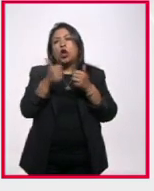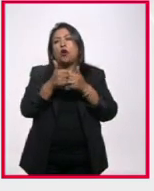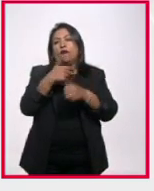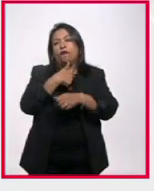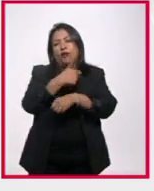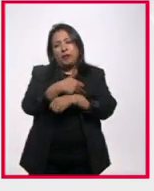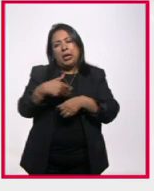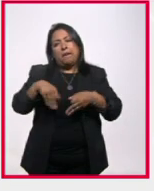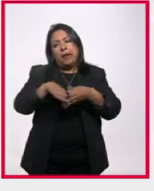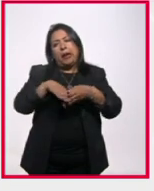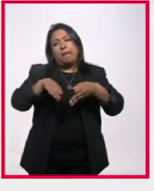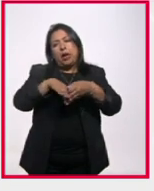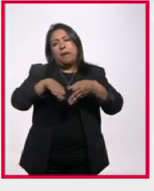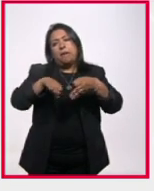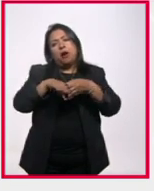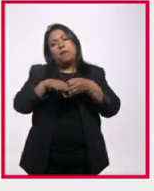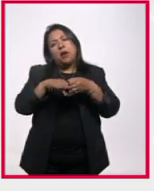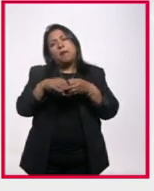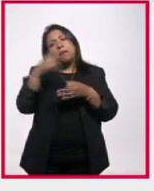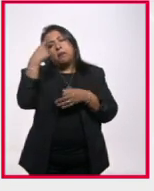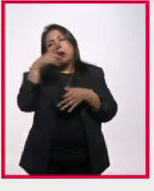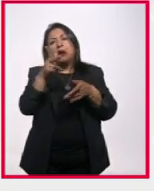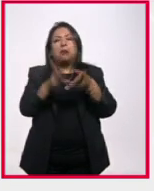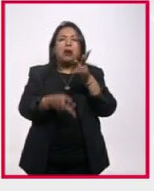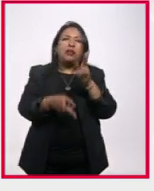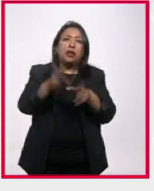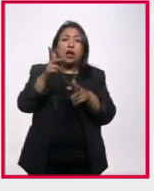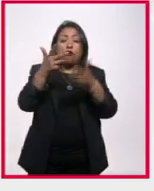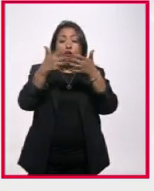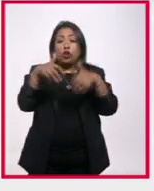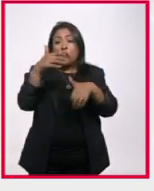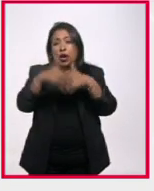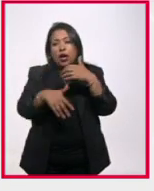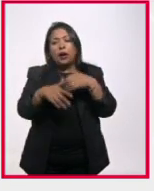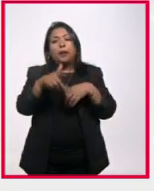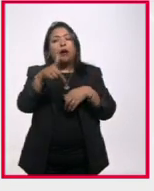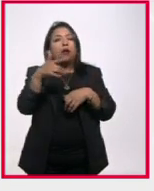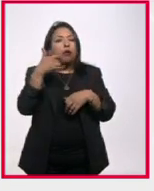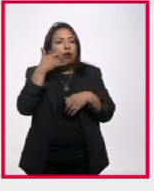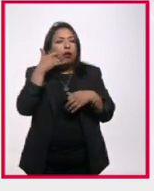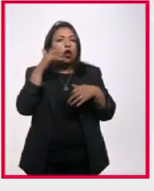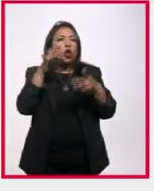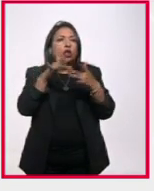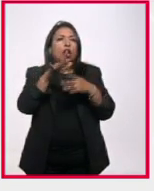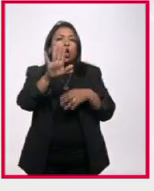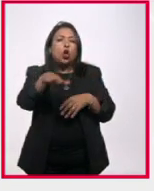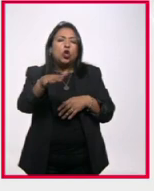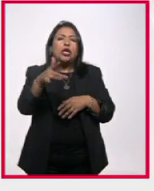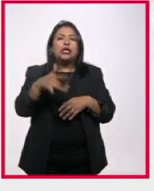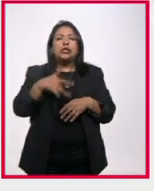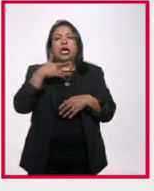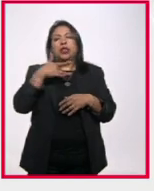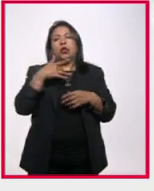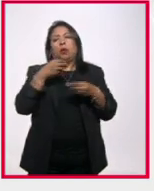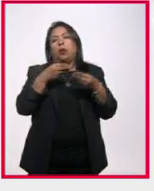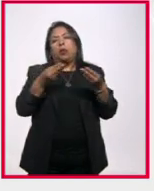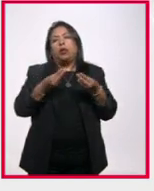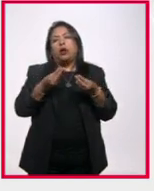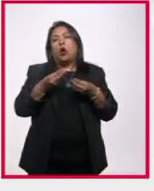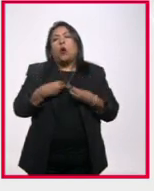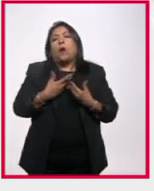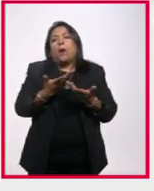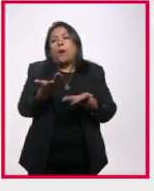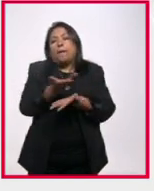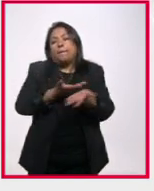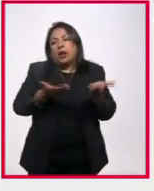familia, para platicar, teniendo una función y oye, esto, pues mira, sentí esto, compartir, ¿no? De una manera